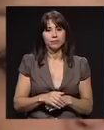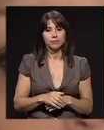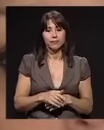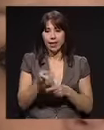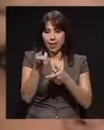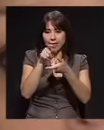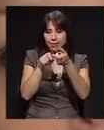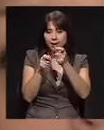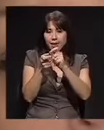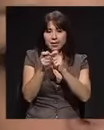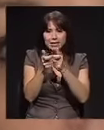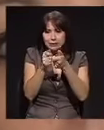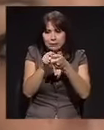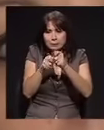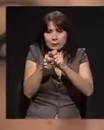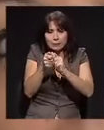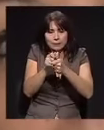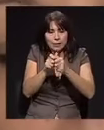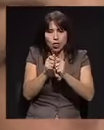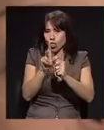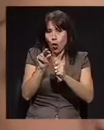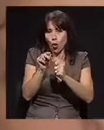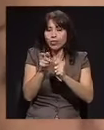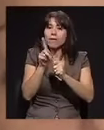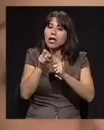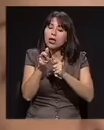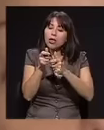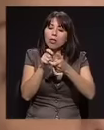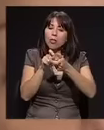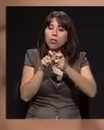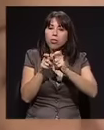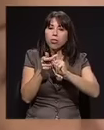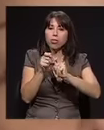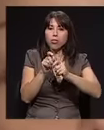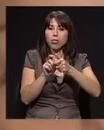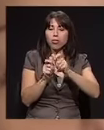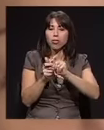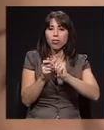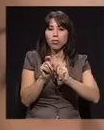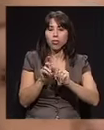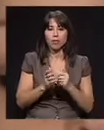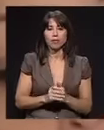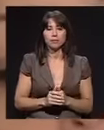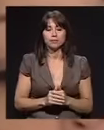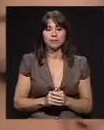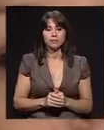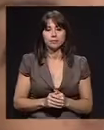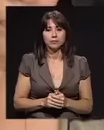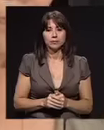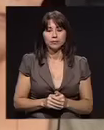La trenza se tiene que hacer un poco floja porque ya las trenzas que son talladas no se están utilizando tanto.